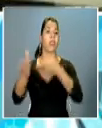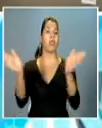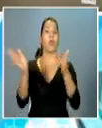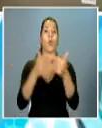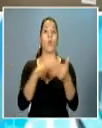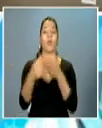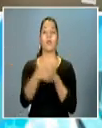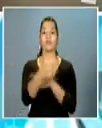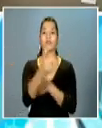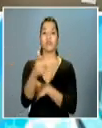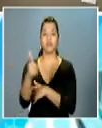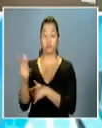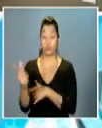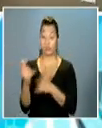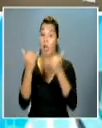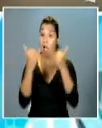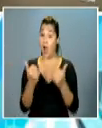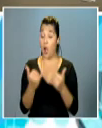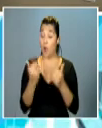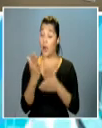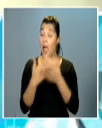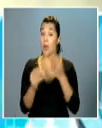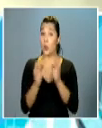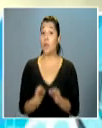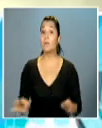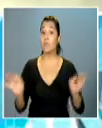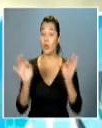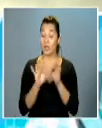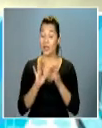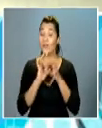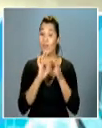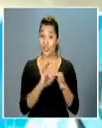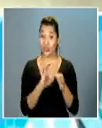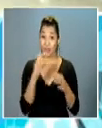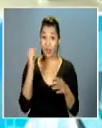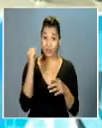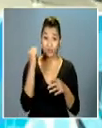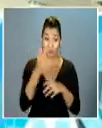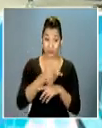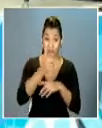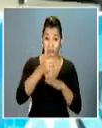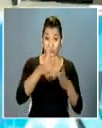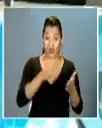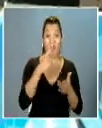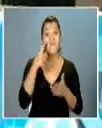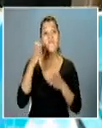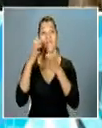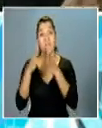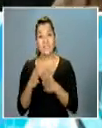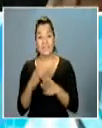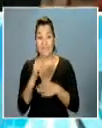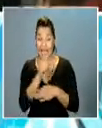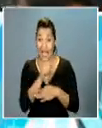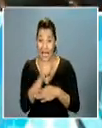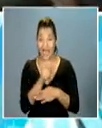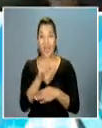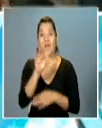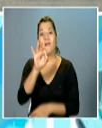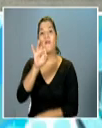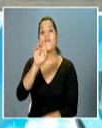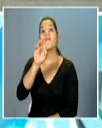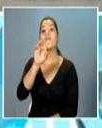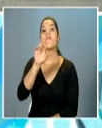Hay un detalle aquí que nos escapa a propósito del asesinato del fiscal, y es que los fiscales de flagrancia son los que más enemigos se hacen. ¿Por qué?